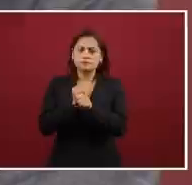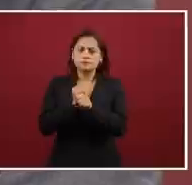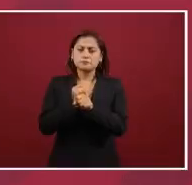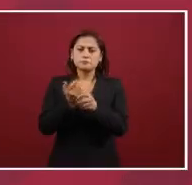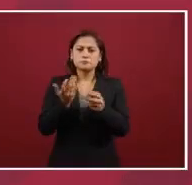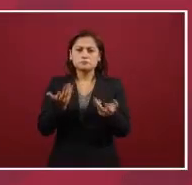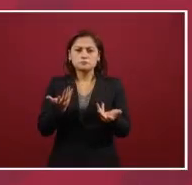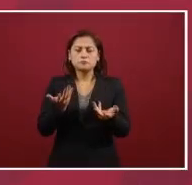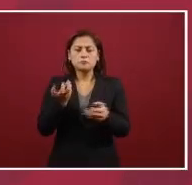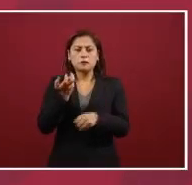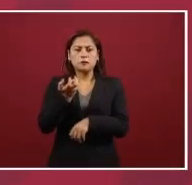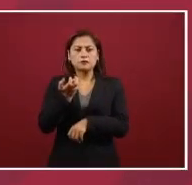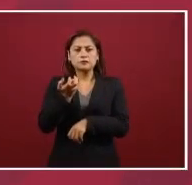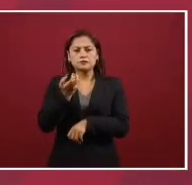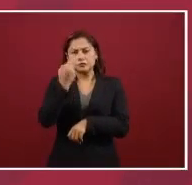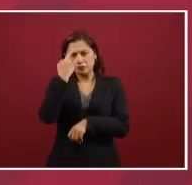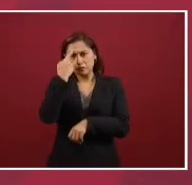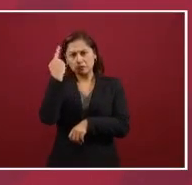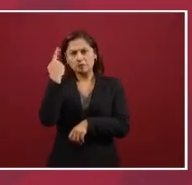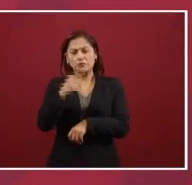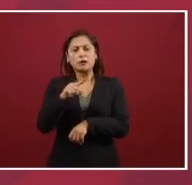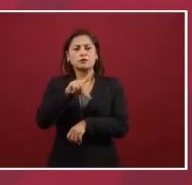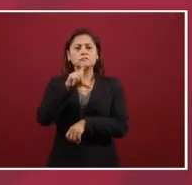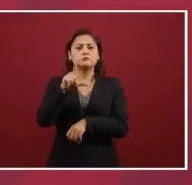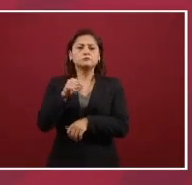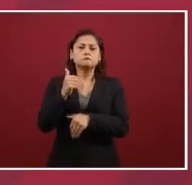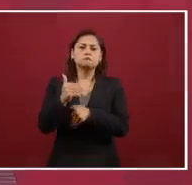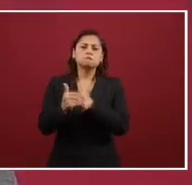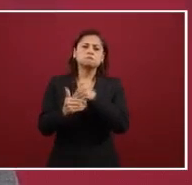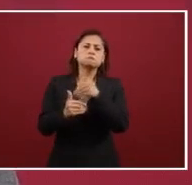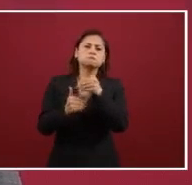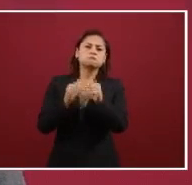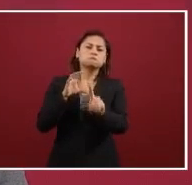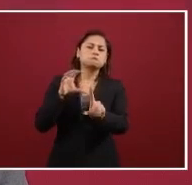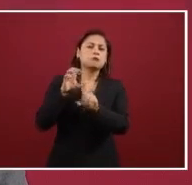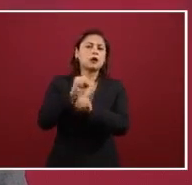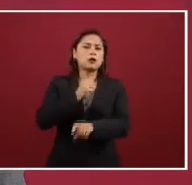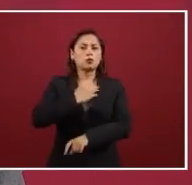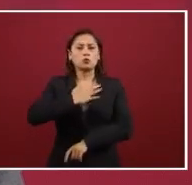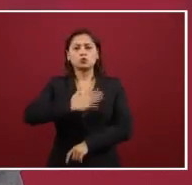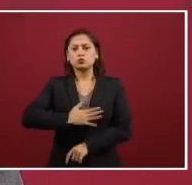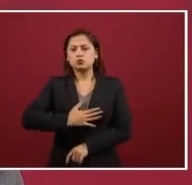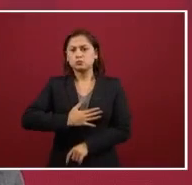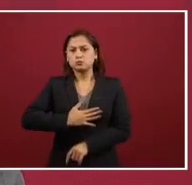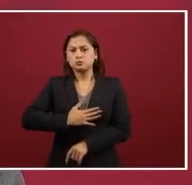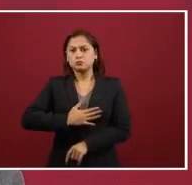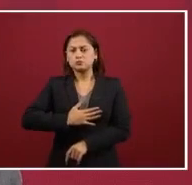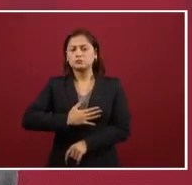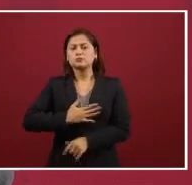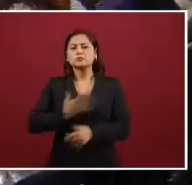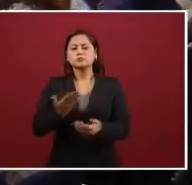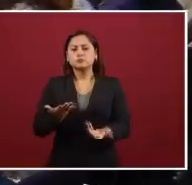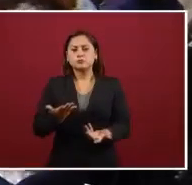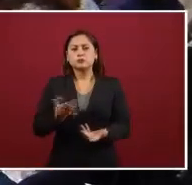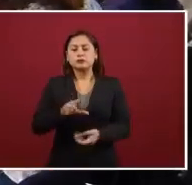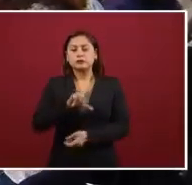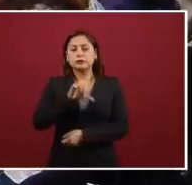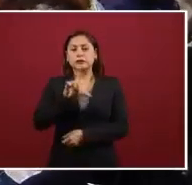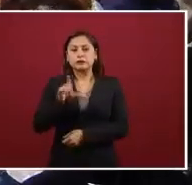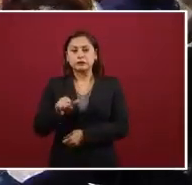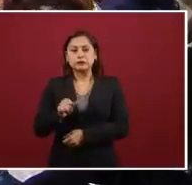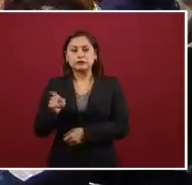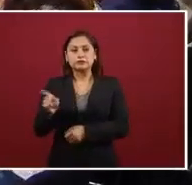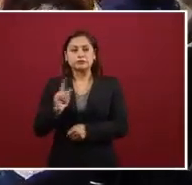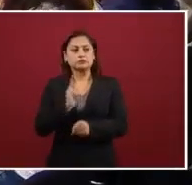que haya justicia y se tome en cuenta a todos los